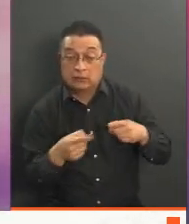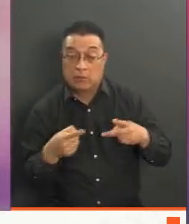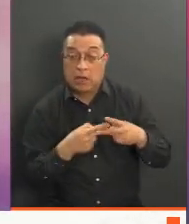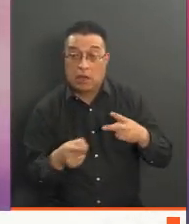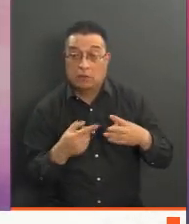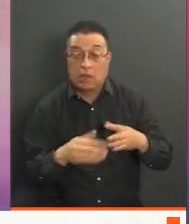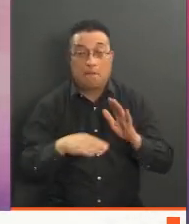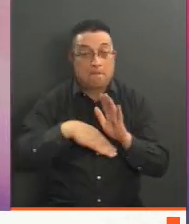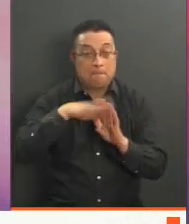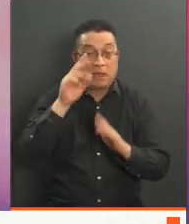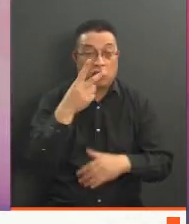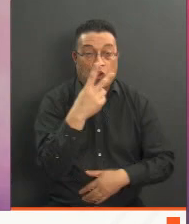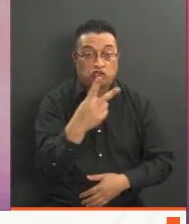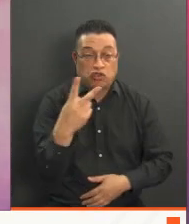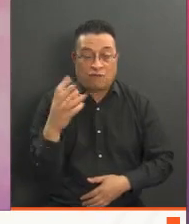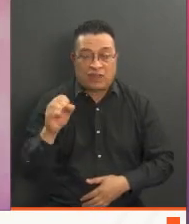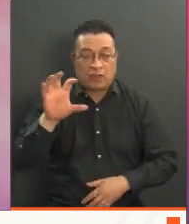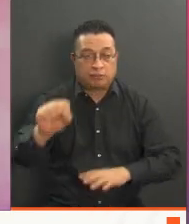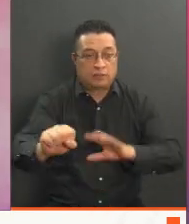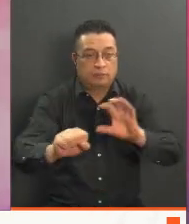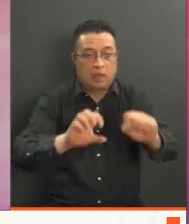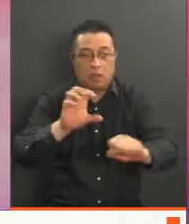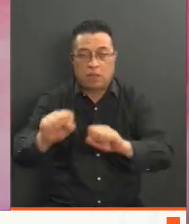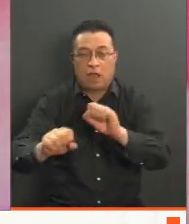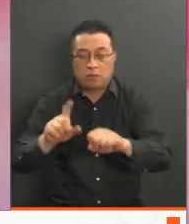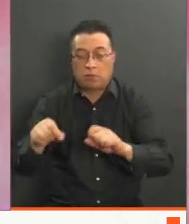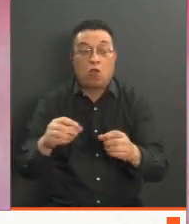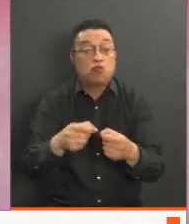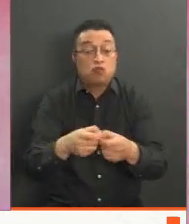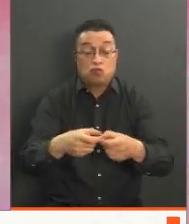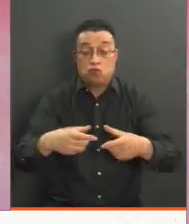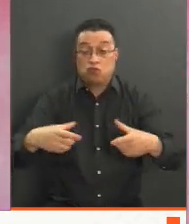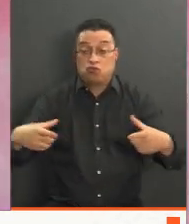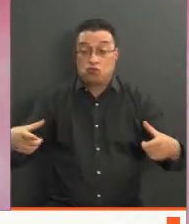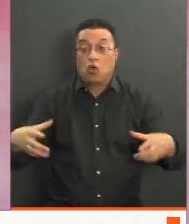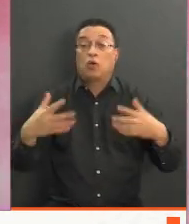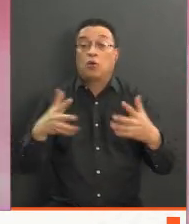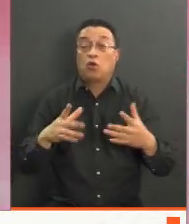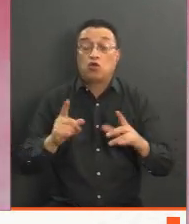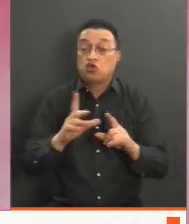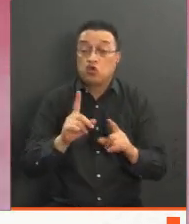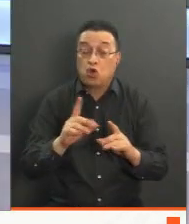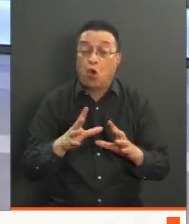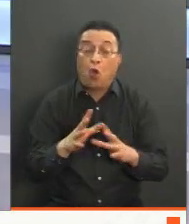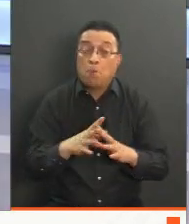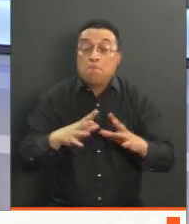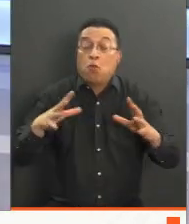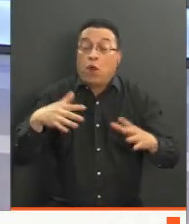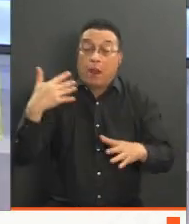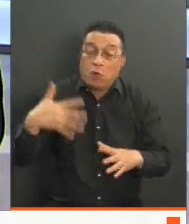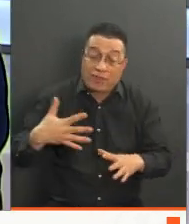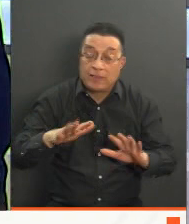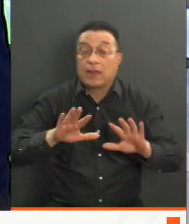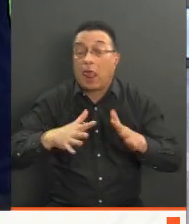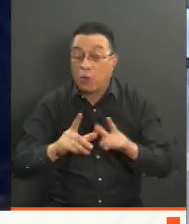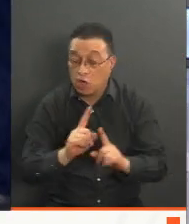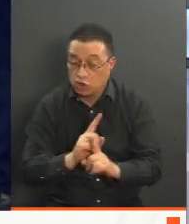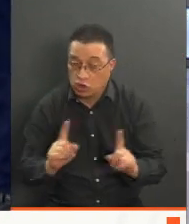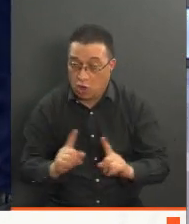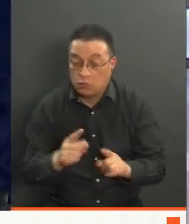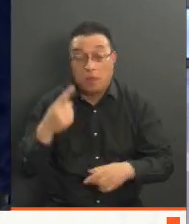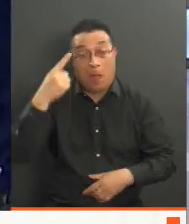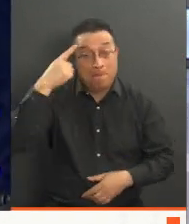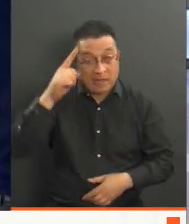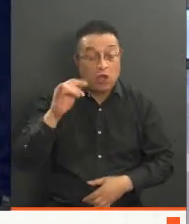de 220 casos. O sea, en términos de volumen, quizás no es tan importante, pero sí